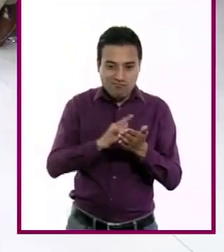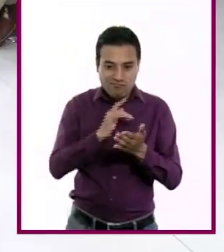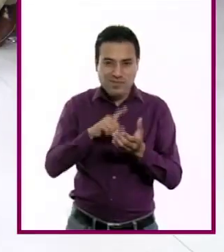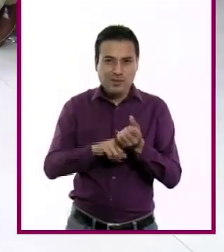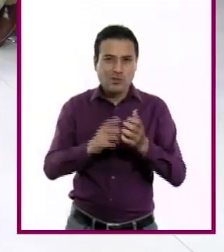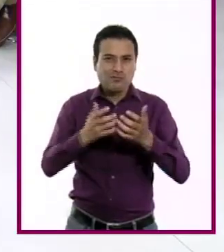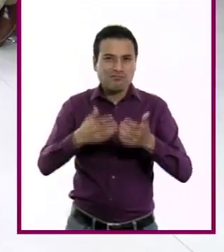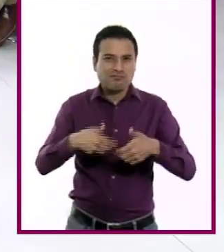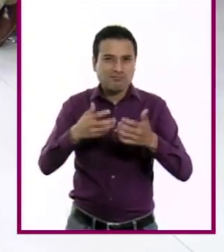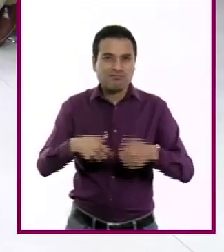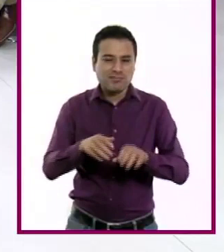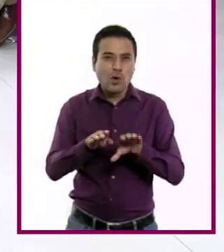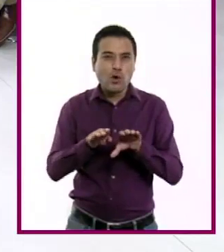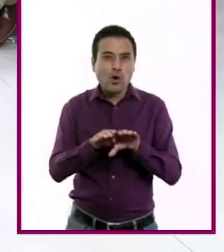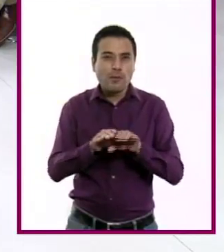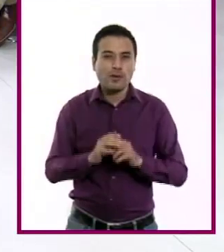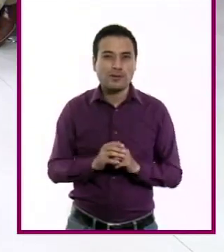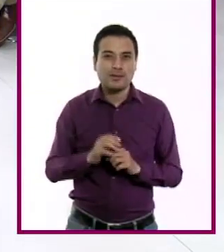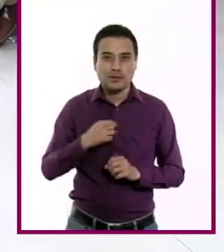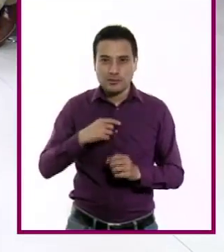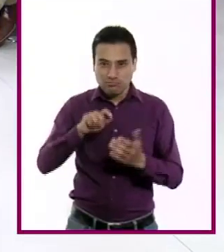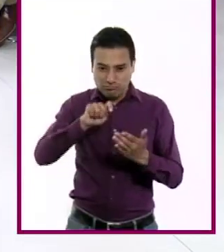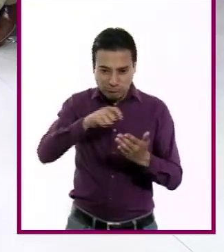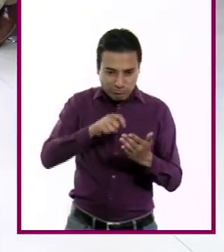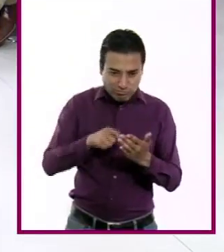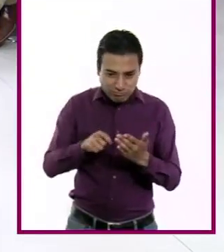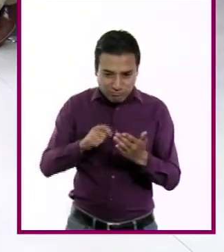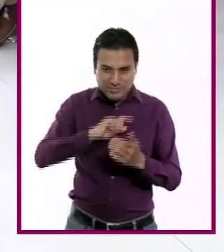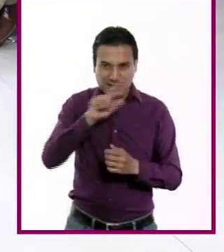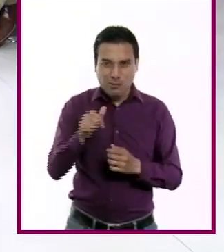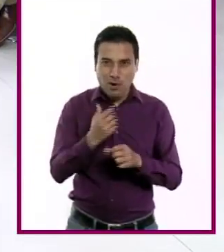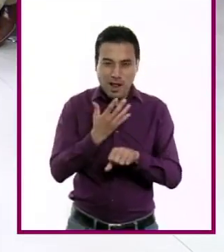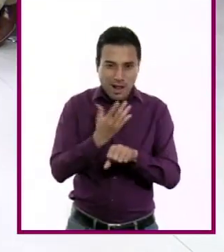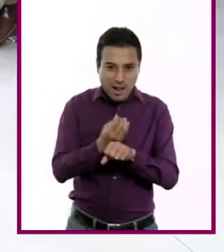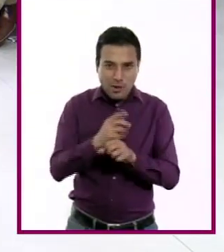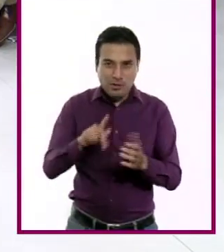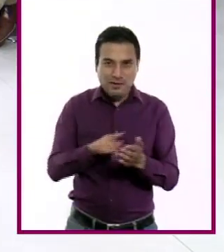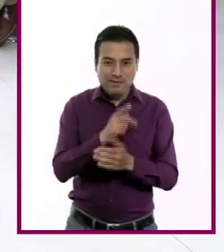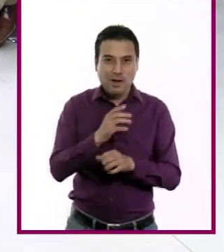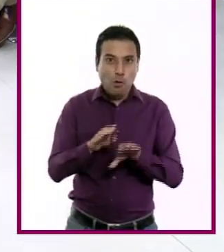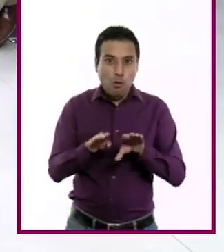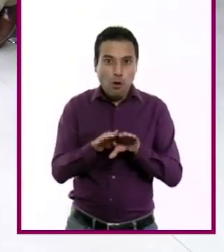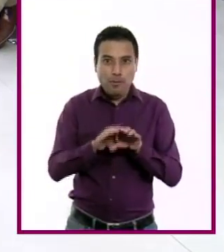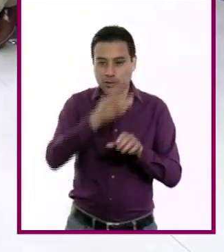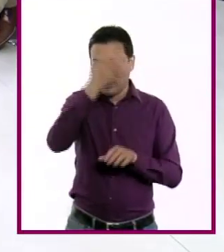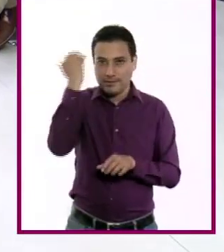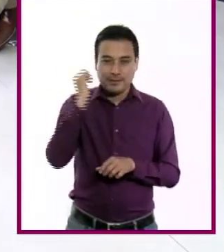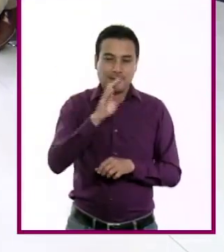radio. Pero lo desarmé y en el momento que lo quise armar ya no supe cómo hacerlo y bueno, me regañó mi mamá y fue...